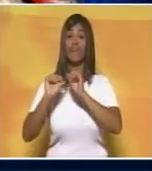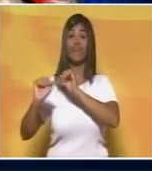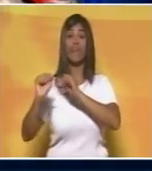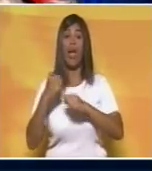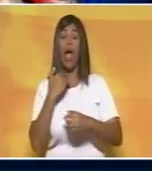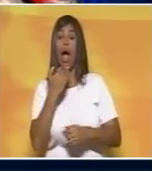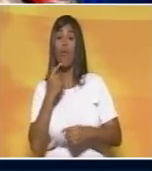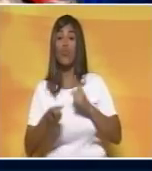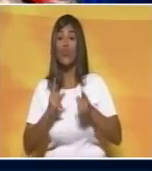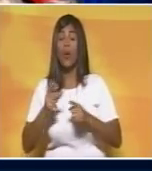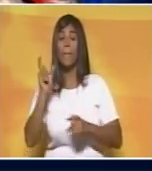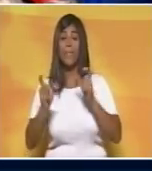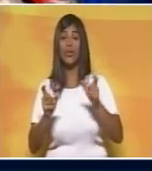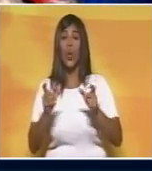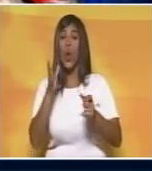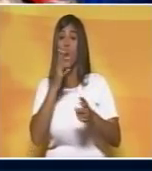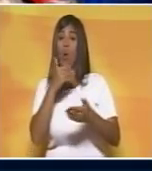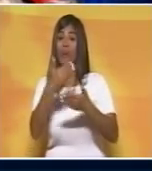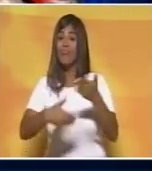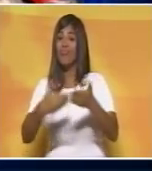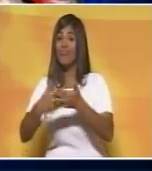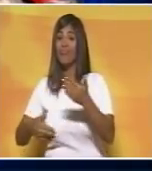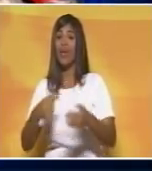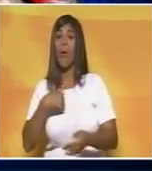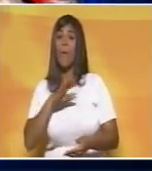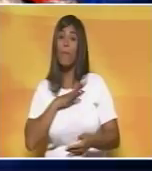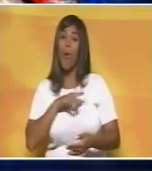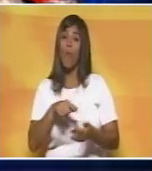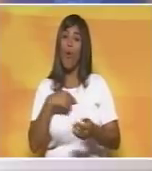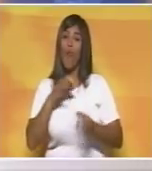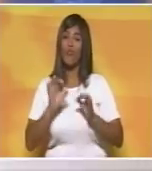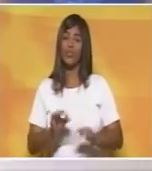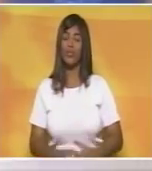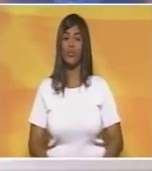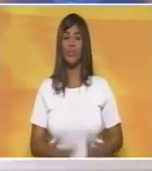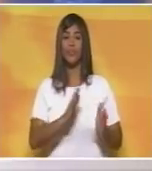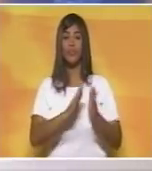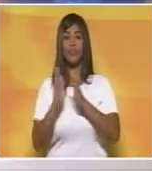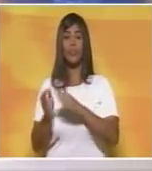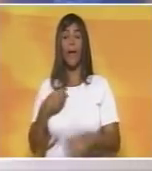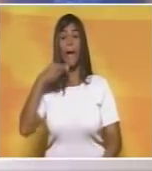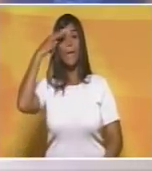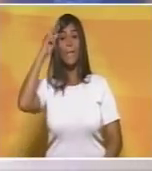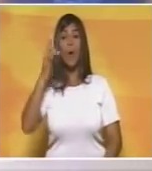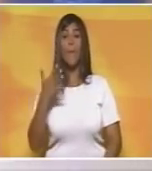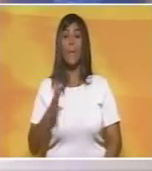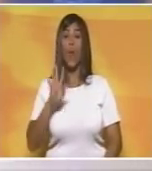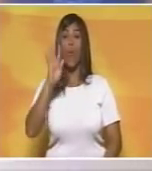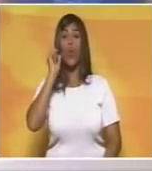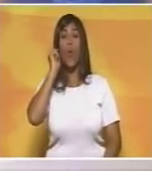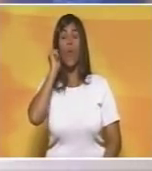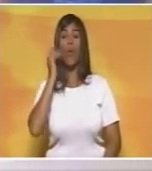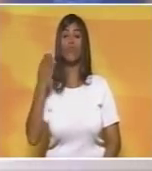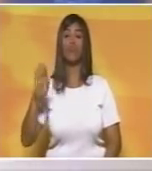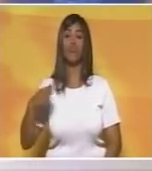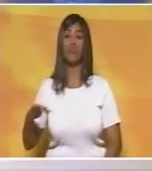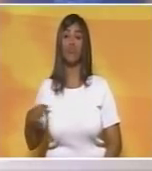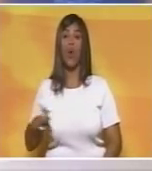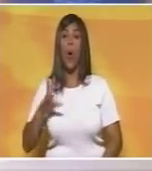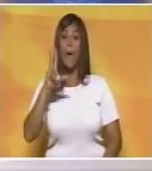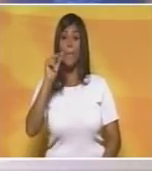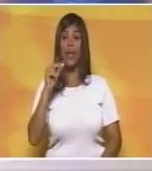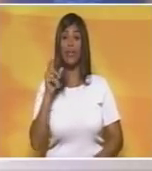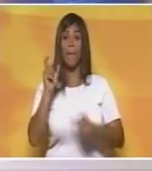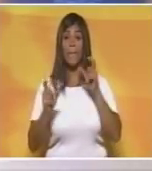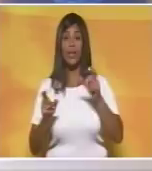ciudadanos por no contar con los documentos correspondientes. En México, al menos 4 mujeres murieron y 20 personas